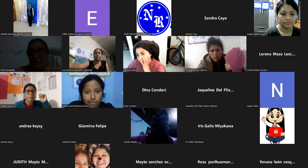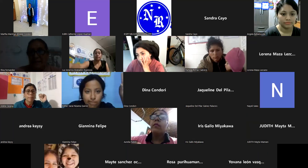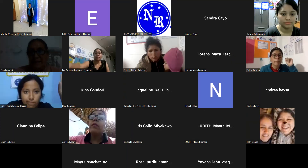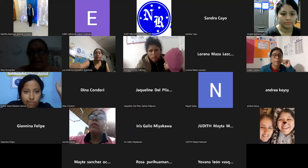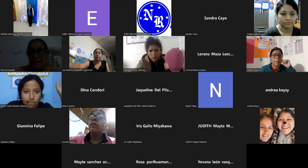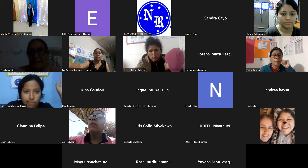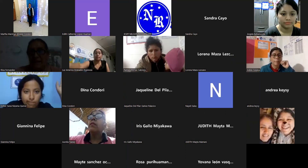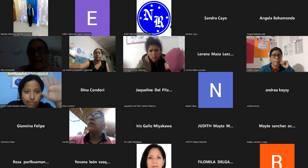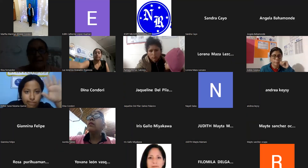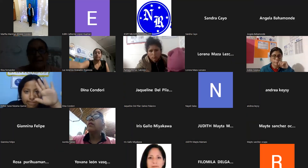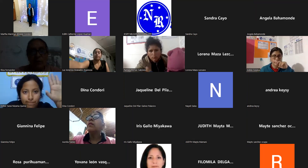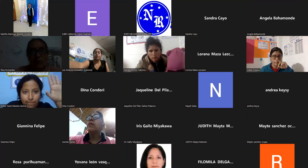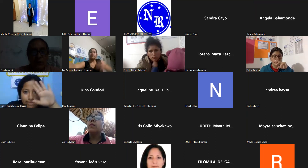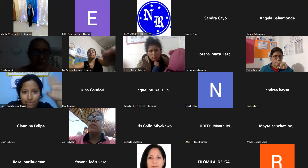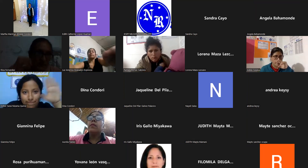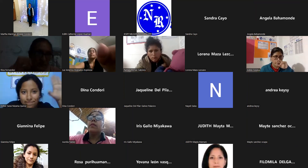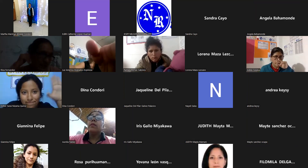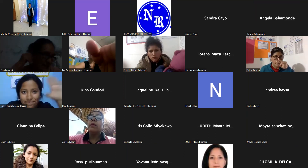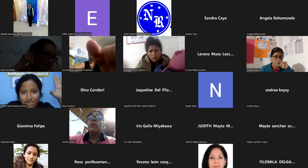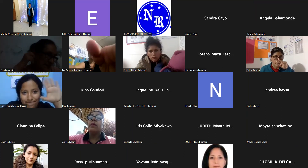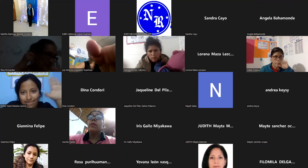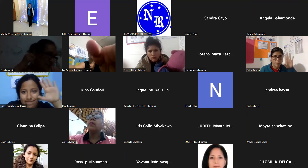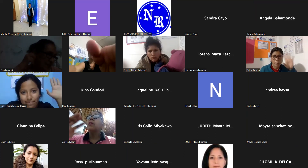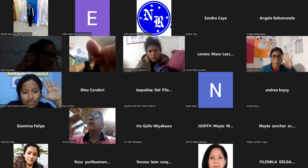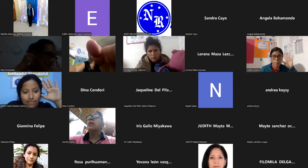Nos vemos. Hasta luego, mis. Hasta luego. Gracias, mis.